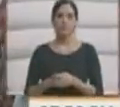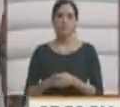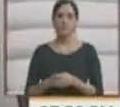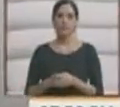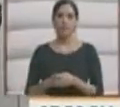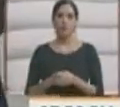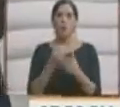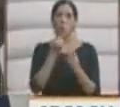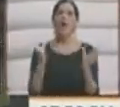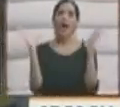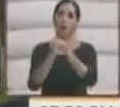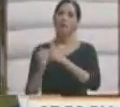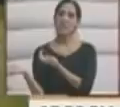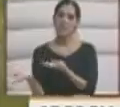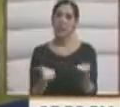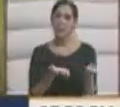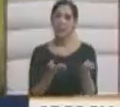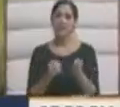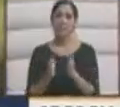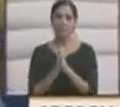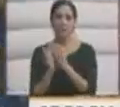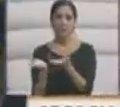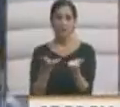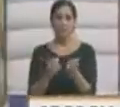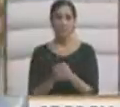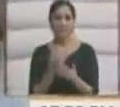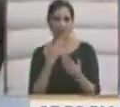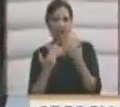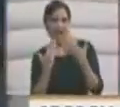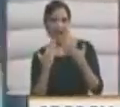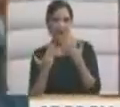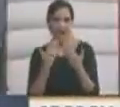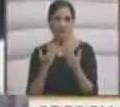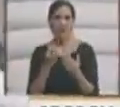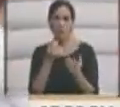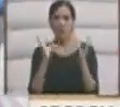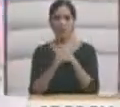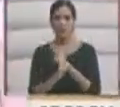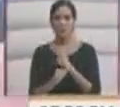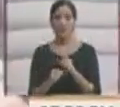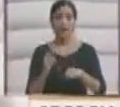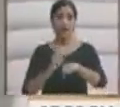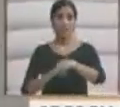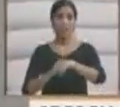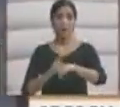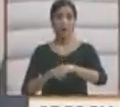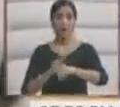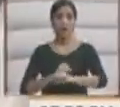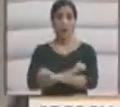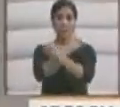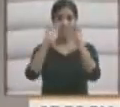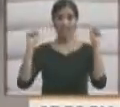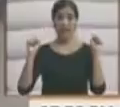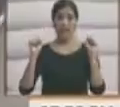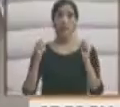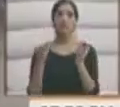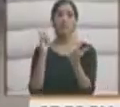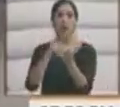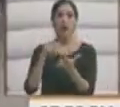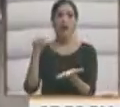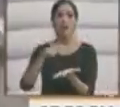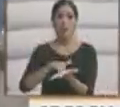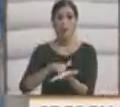Buenas noches, bienvenidos. De este lado, por favor. Gracias. A tempranas horas de la mañana fueron llevados hasta el